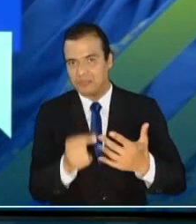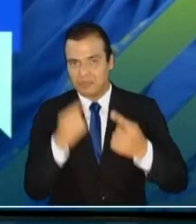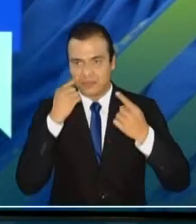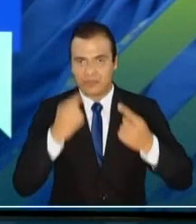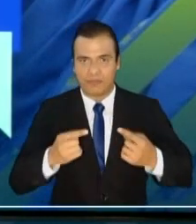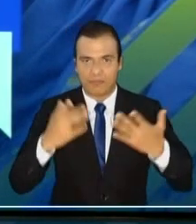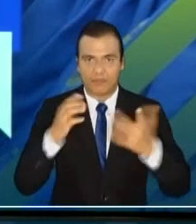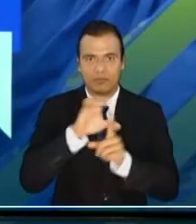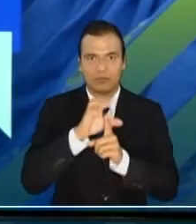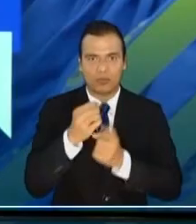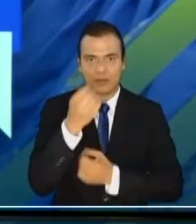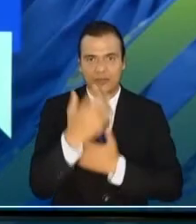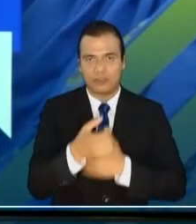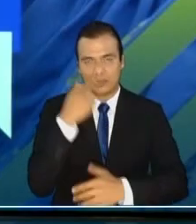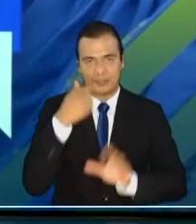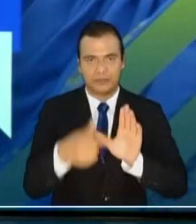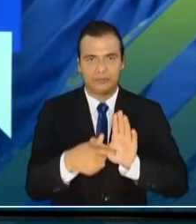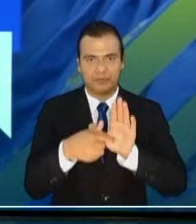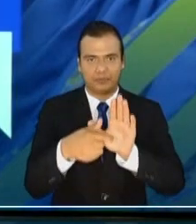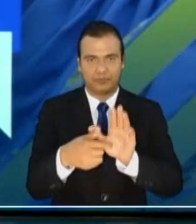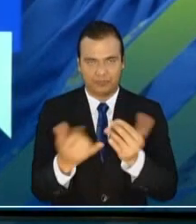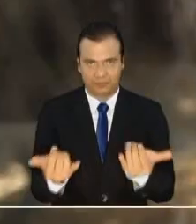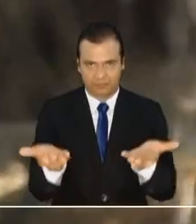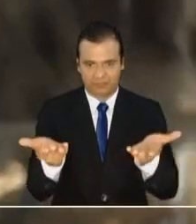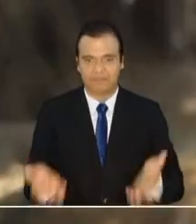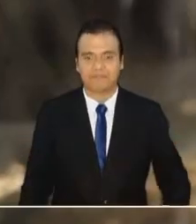noticias culturales y del entretenimiento.